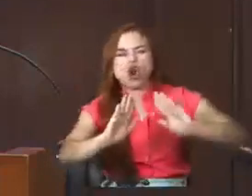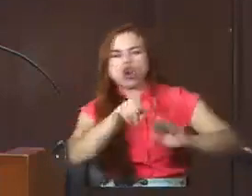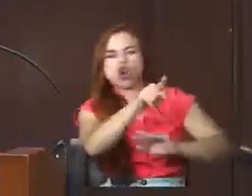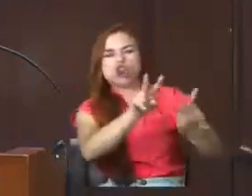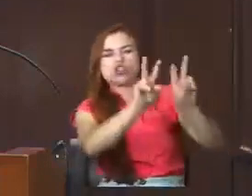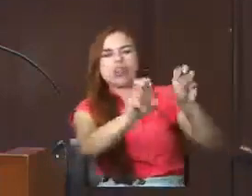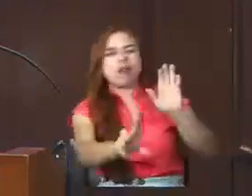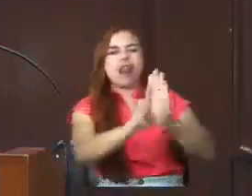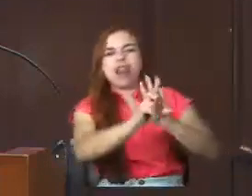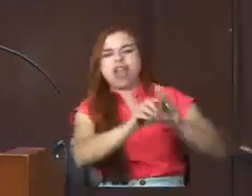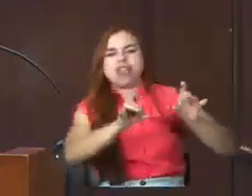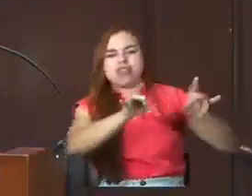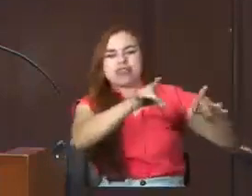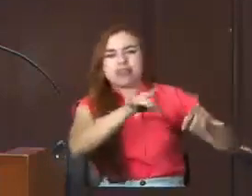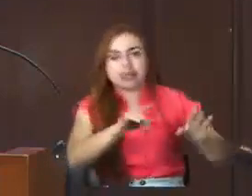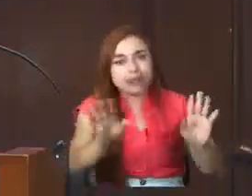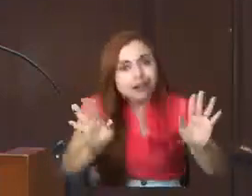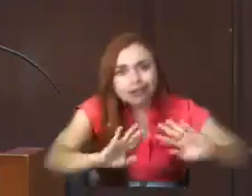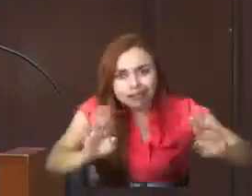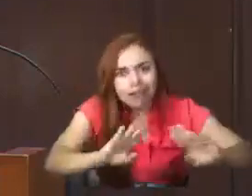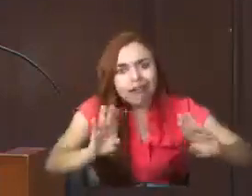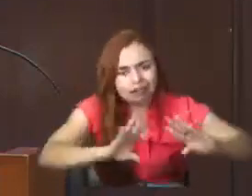terrorismo.